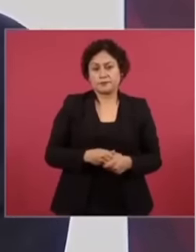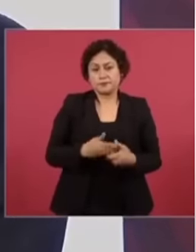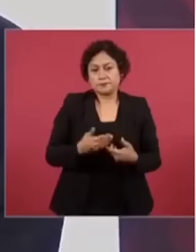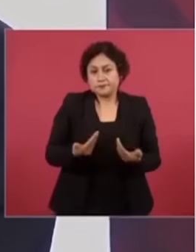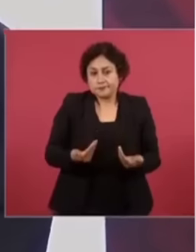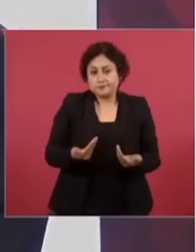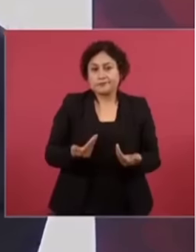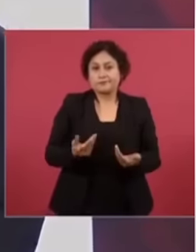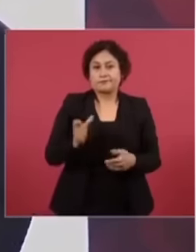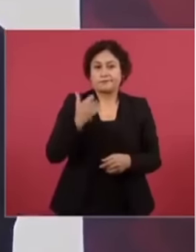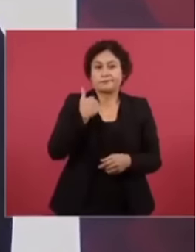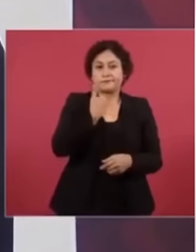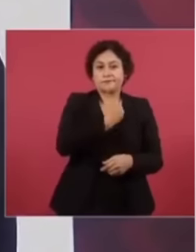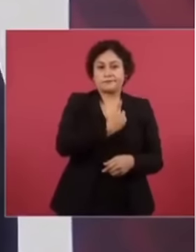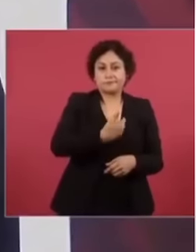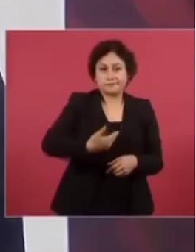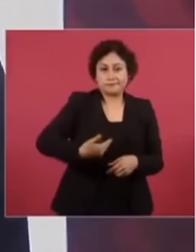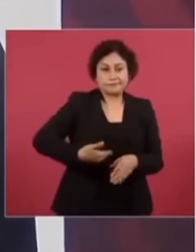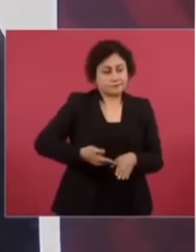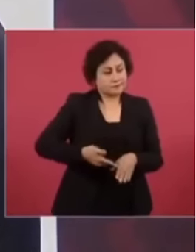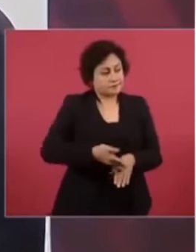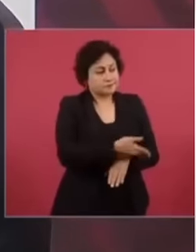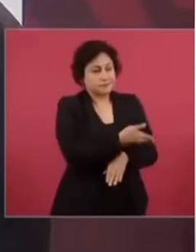Obedientes, afanositos, sumisos.